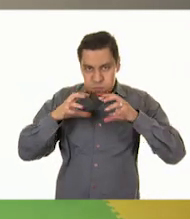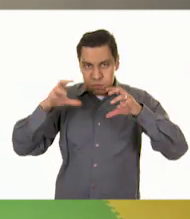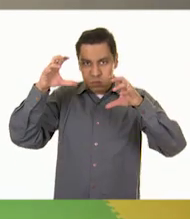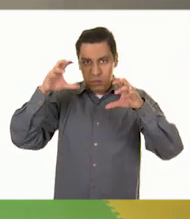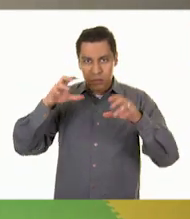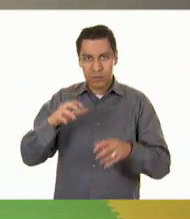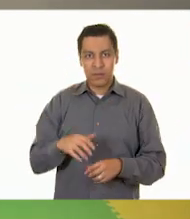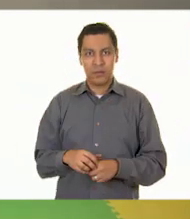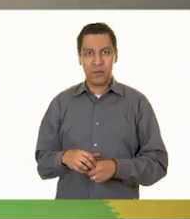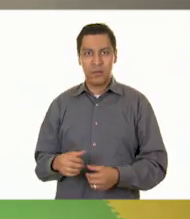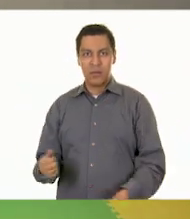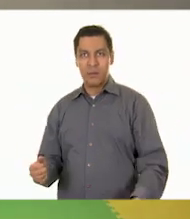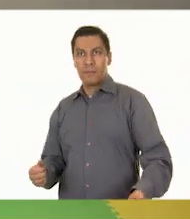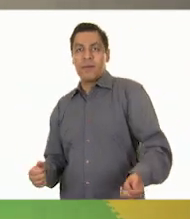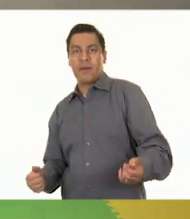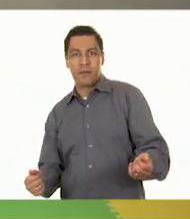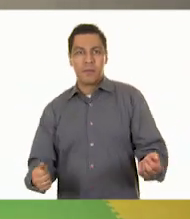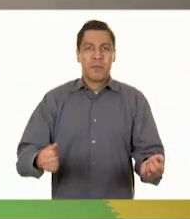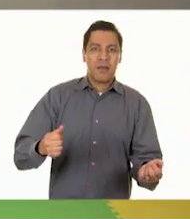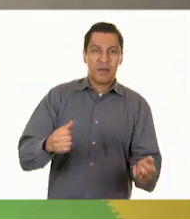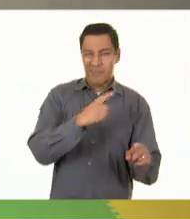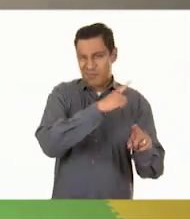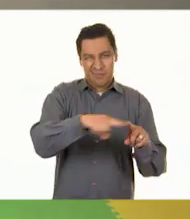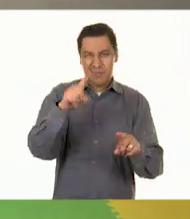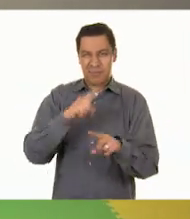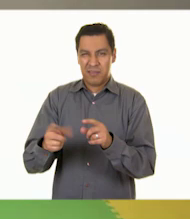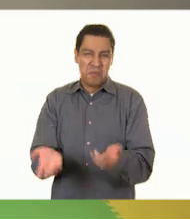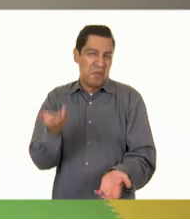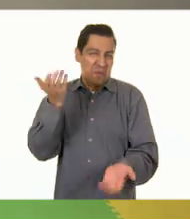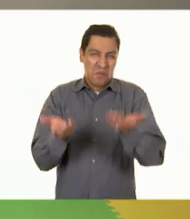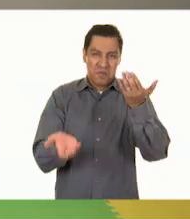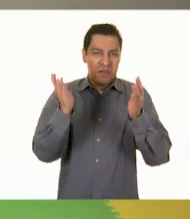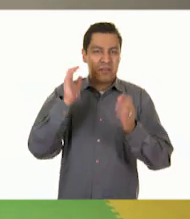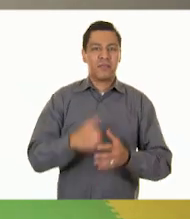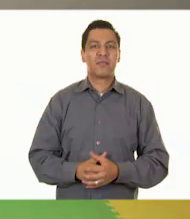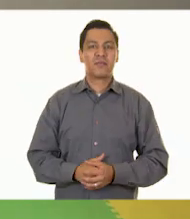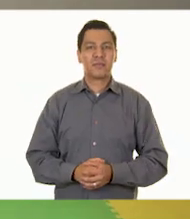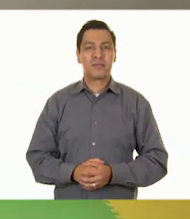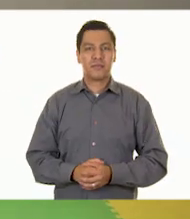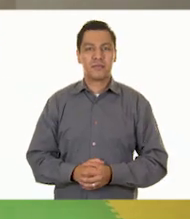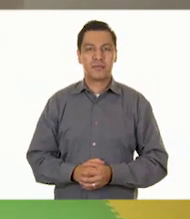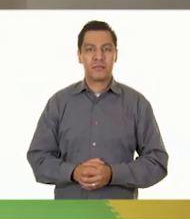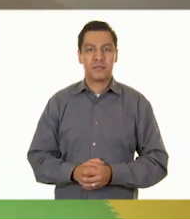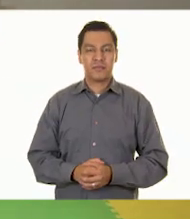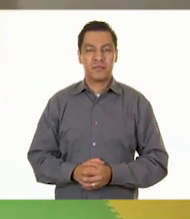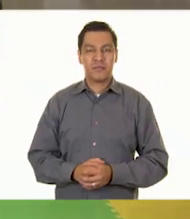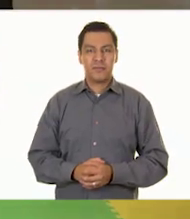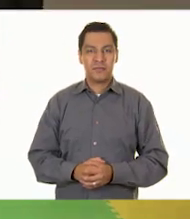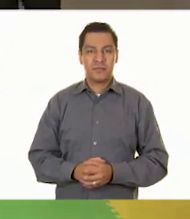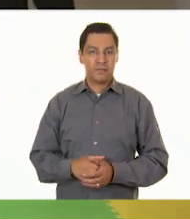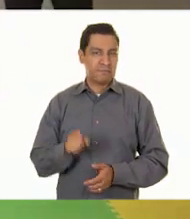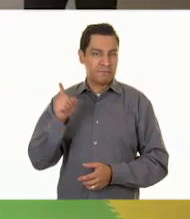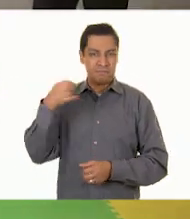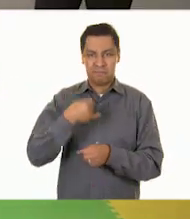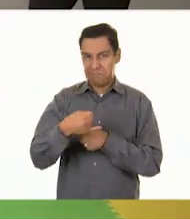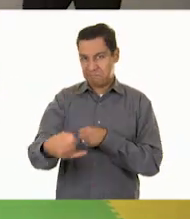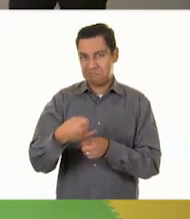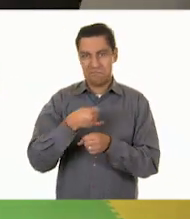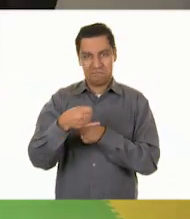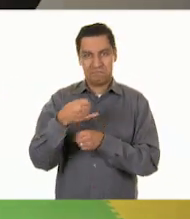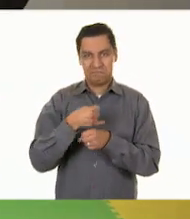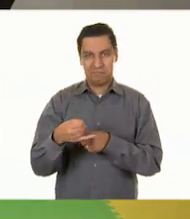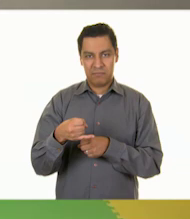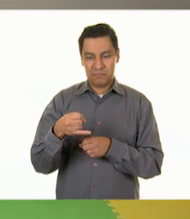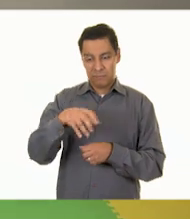diferentes partes de tu cuerpo yo iniciaré con la mano de verdad llevarlo de un lugar a otro golpeándolo sin que